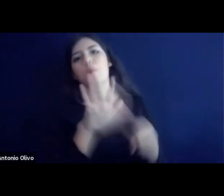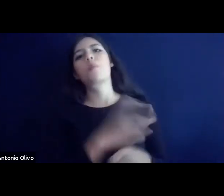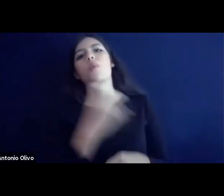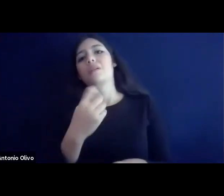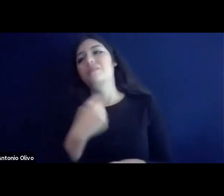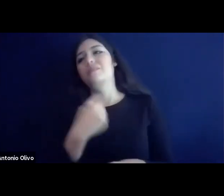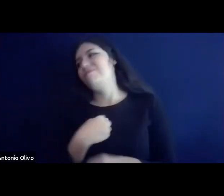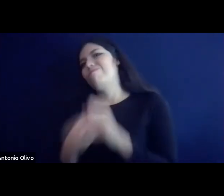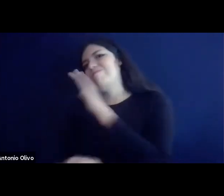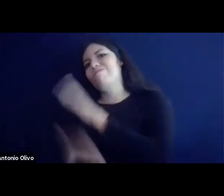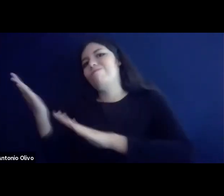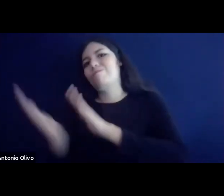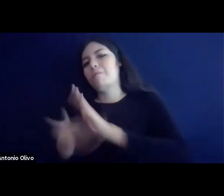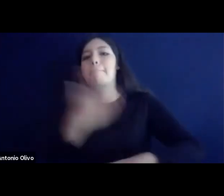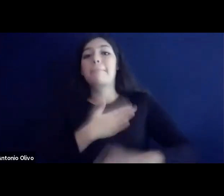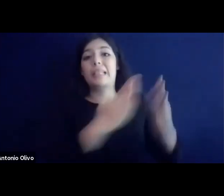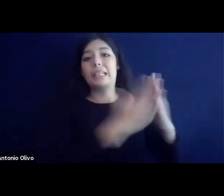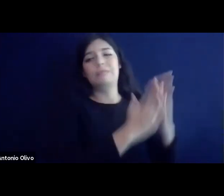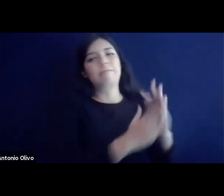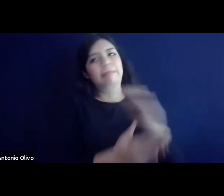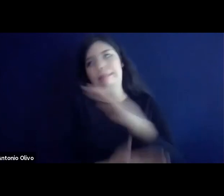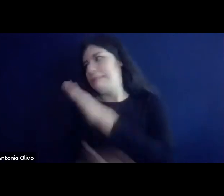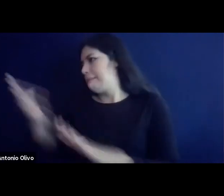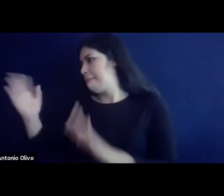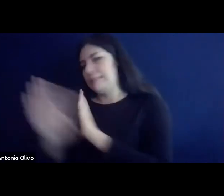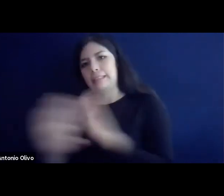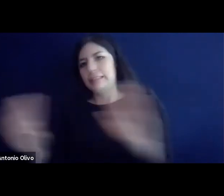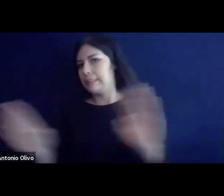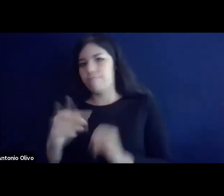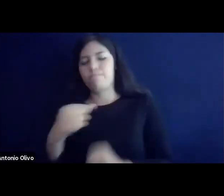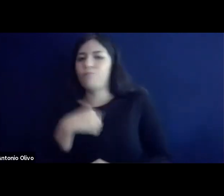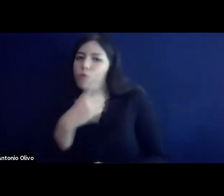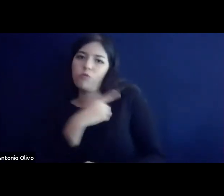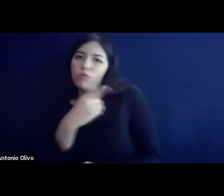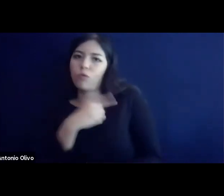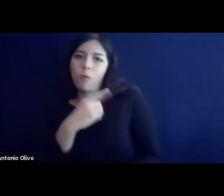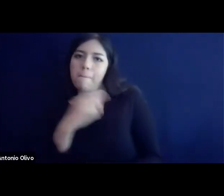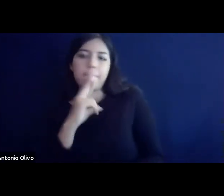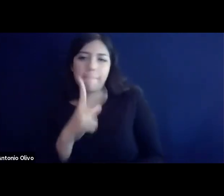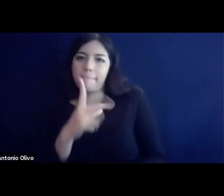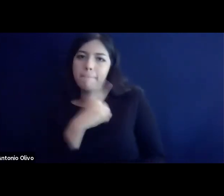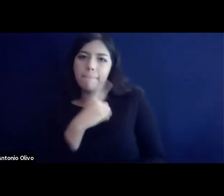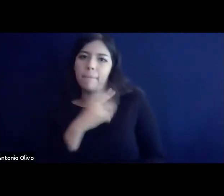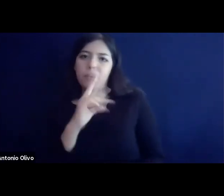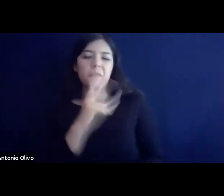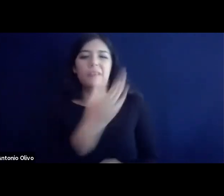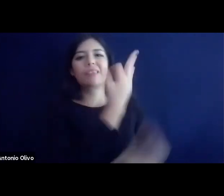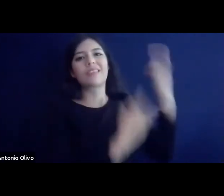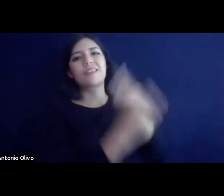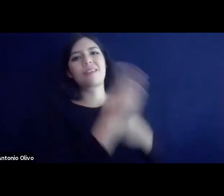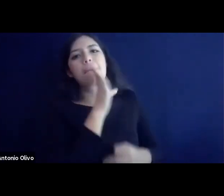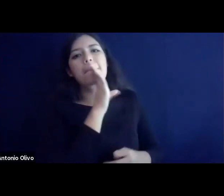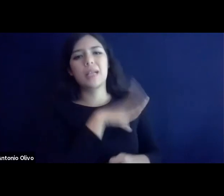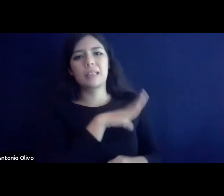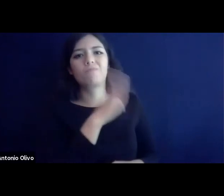solo. Y el maltrato no es así como evidente, precisamente porque yo sé que